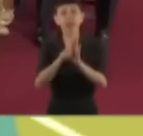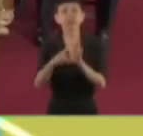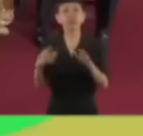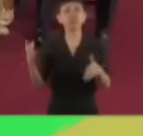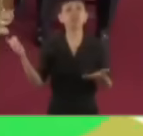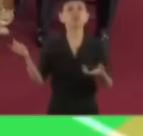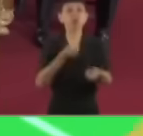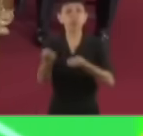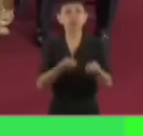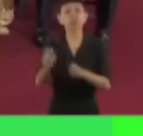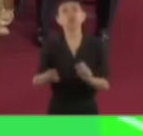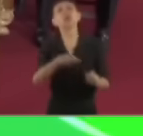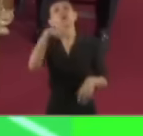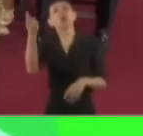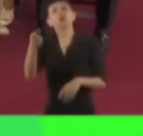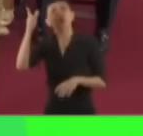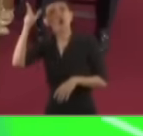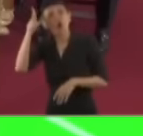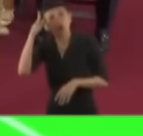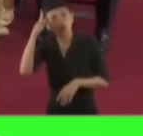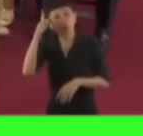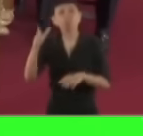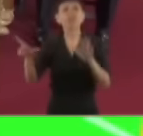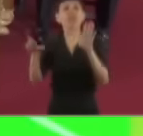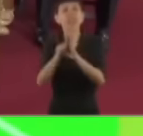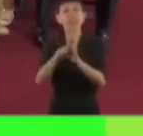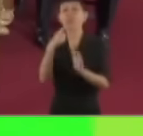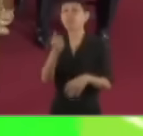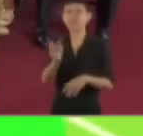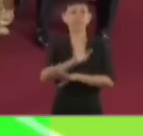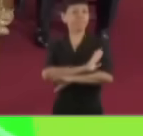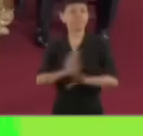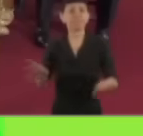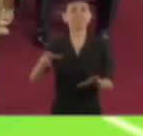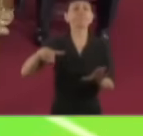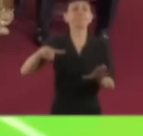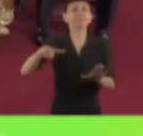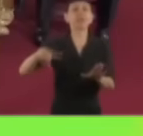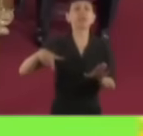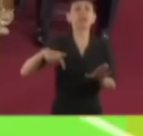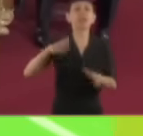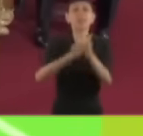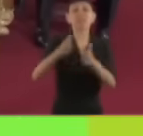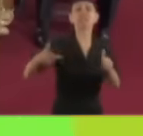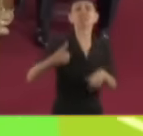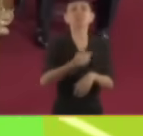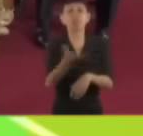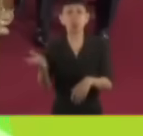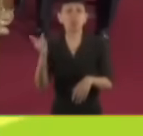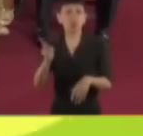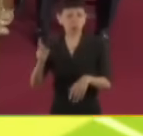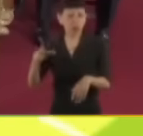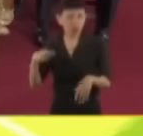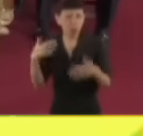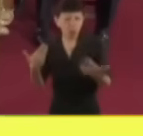14.5 millones de votos. Casi 56% de los argentinos votaron por reformas de este tipo. Milei es